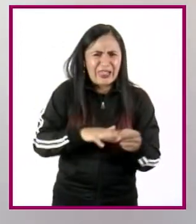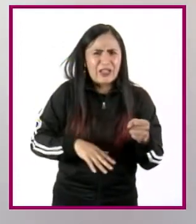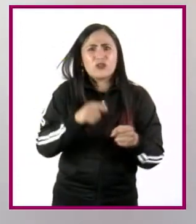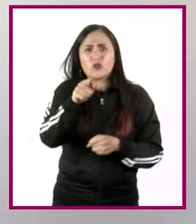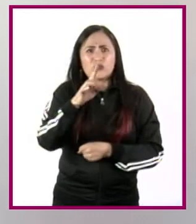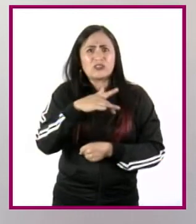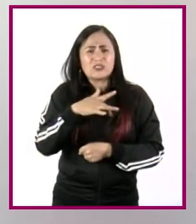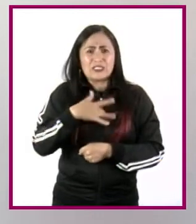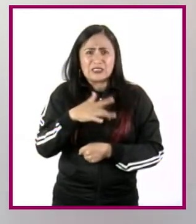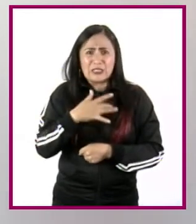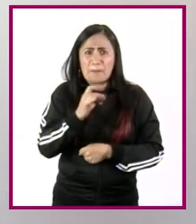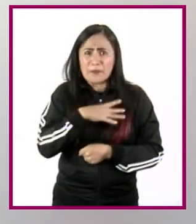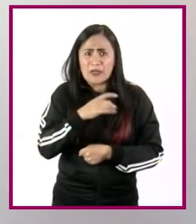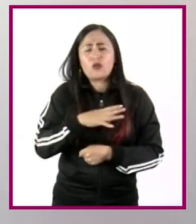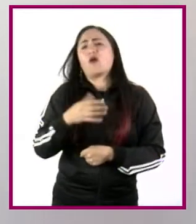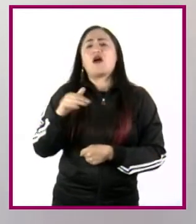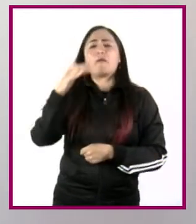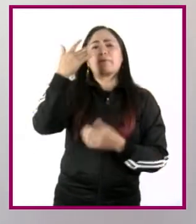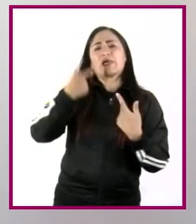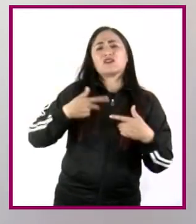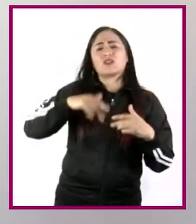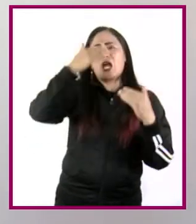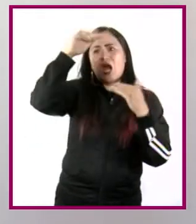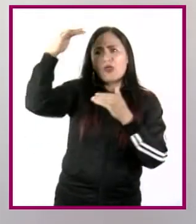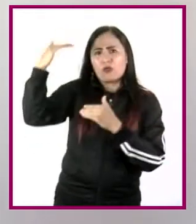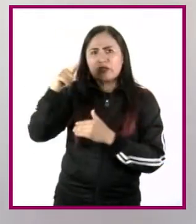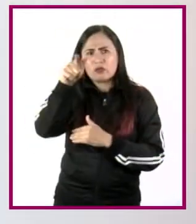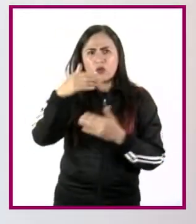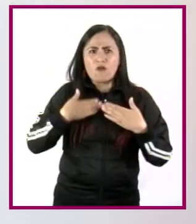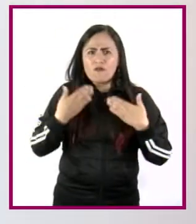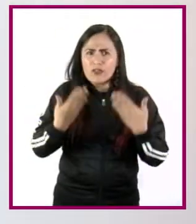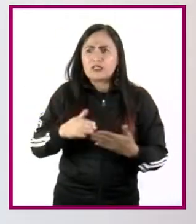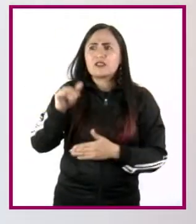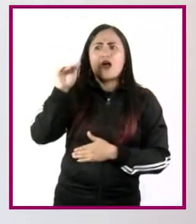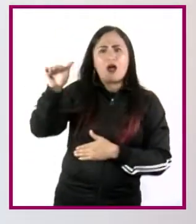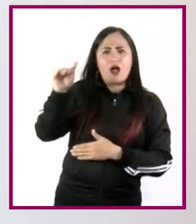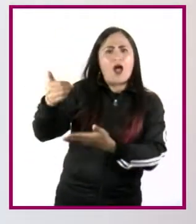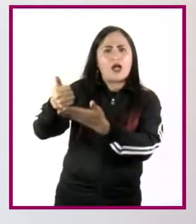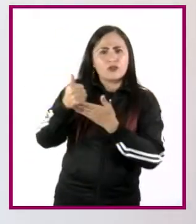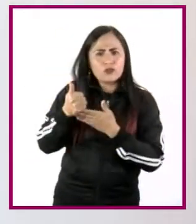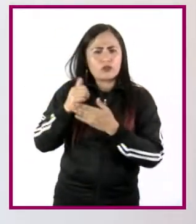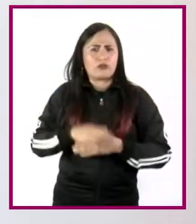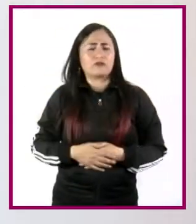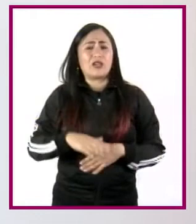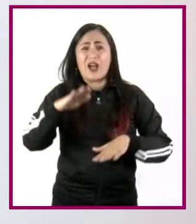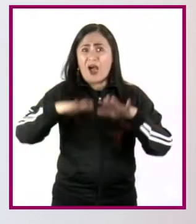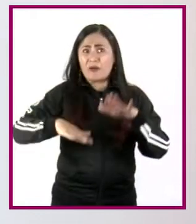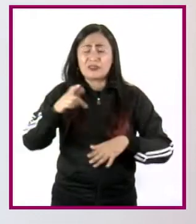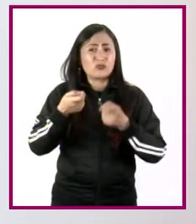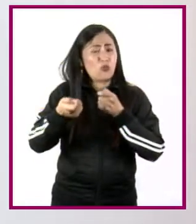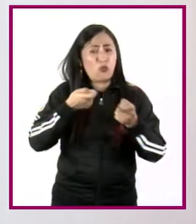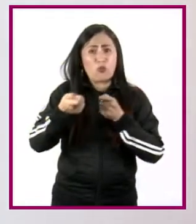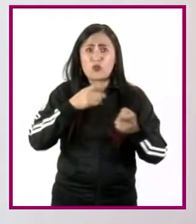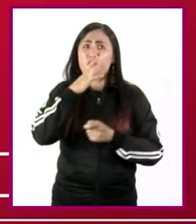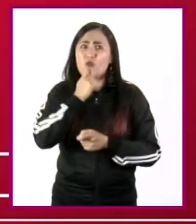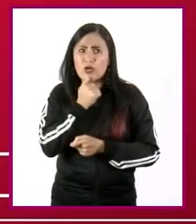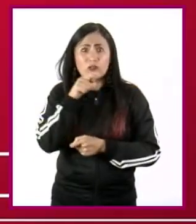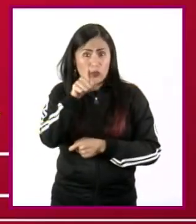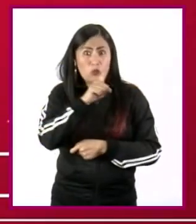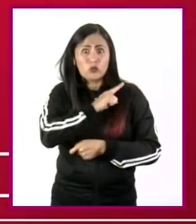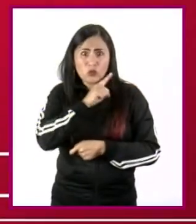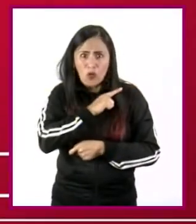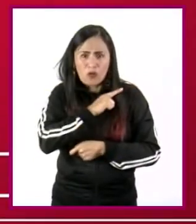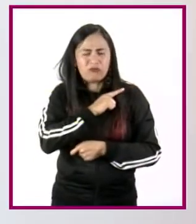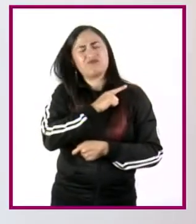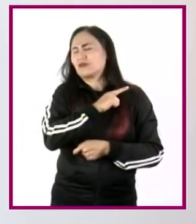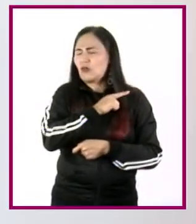busca ayuda. Algún adulto o alguna otra persona que tengas confianza. Si las cosas se salen de control, recuerda, no estamos solos. No dejes